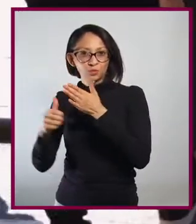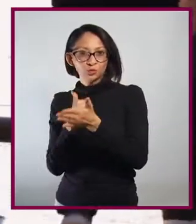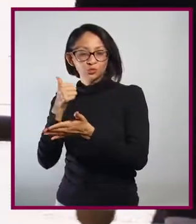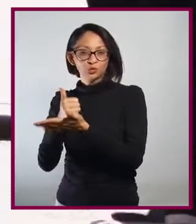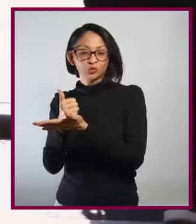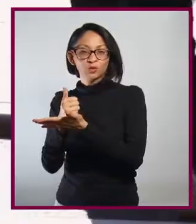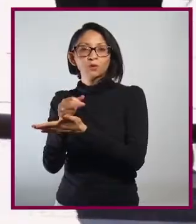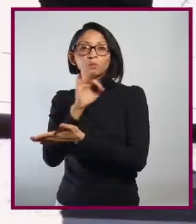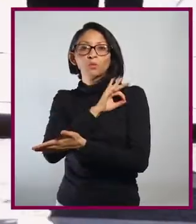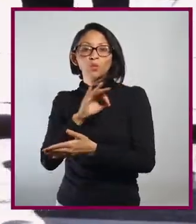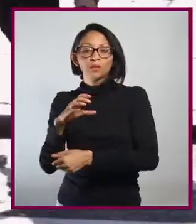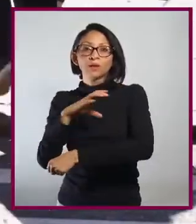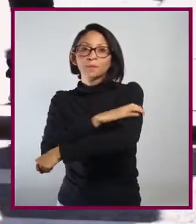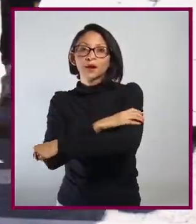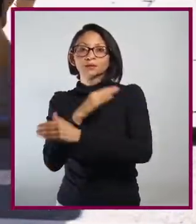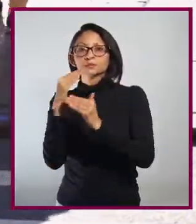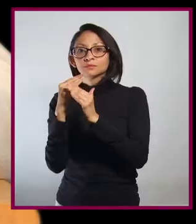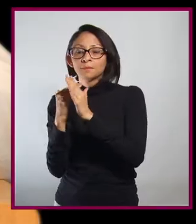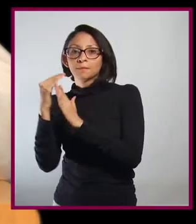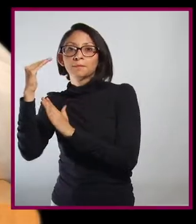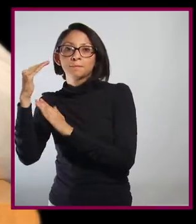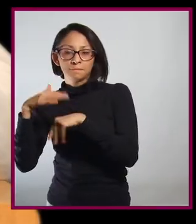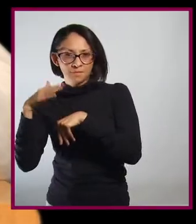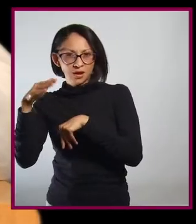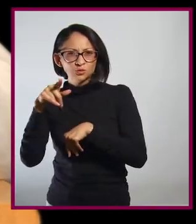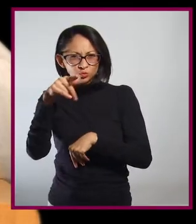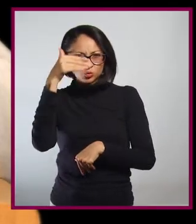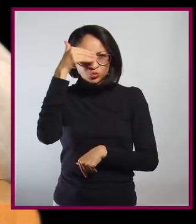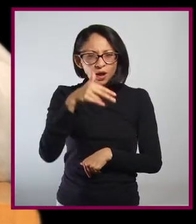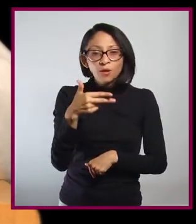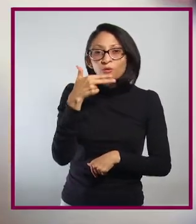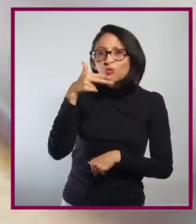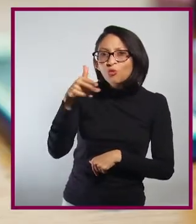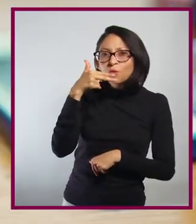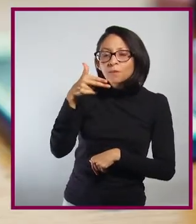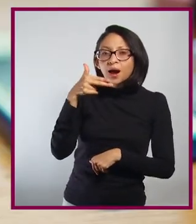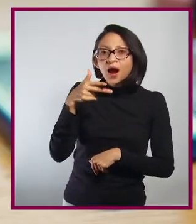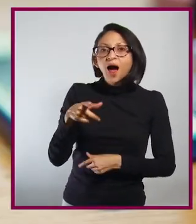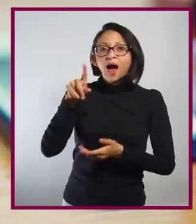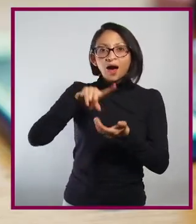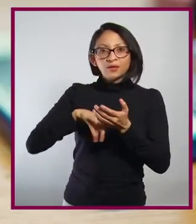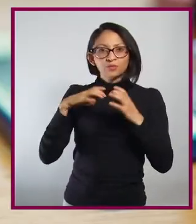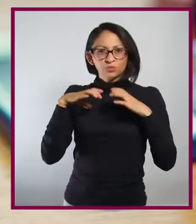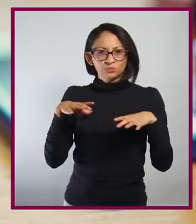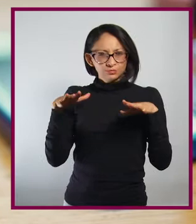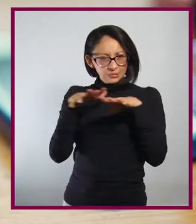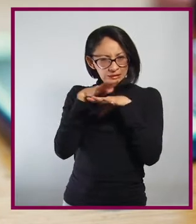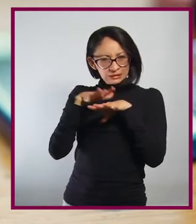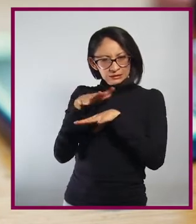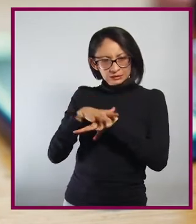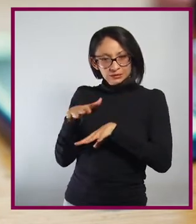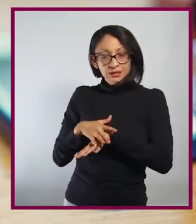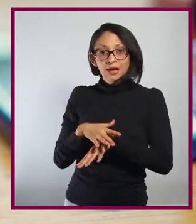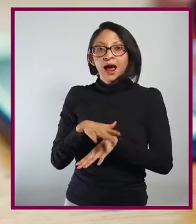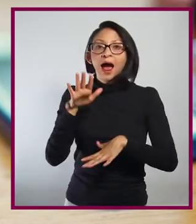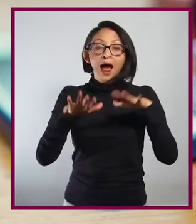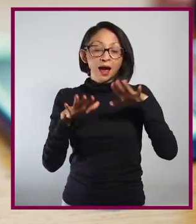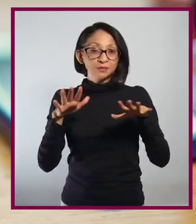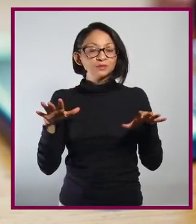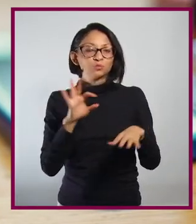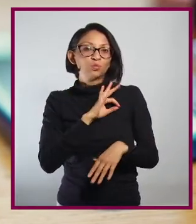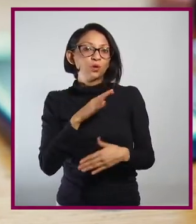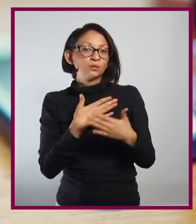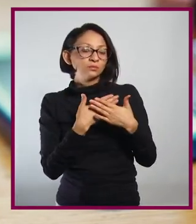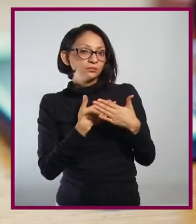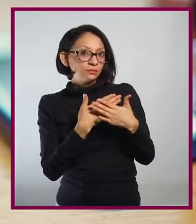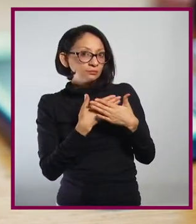de metros sobre el nivel del mar puede elevarla. ¿Sabías que fumar altera muchos de tus signos vitales? Eleva la